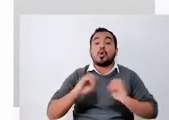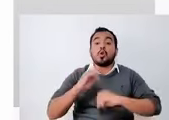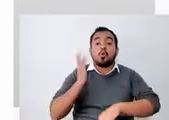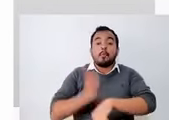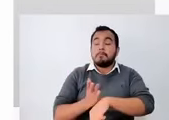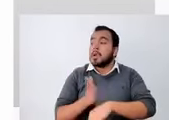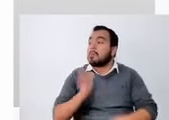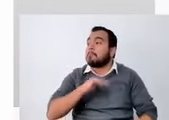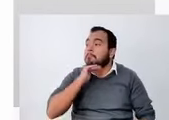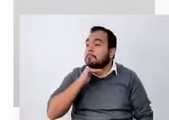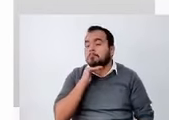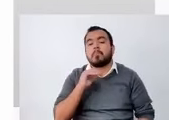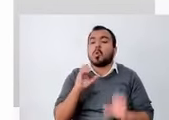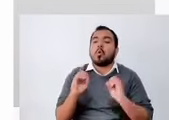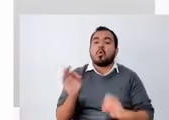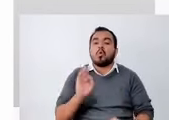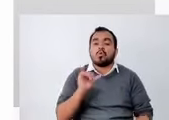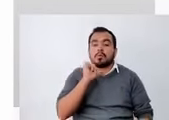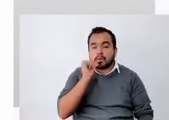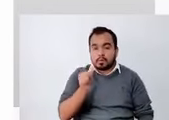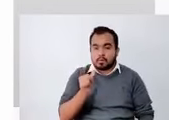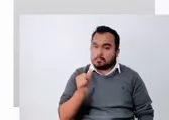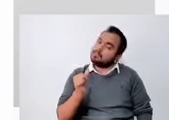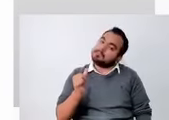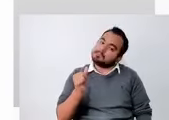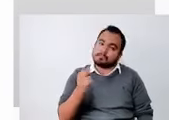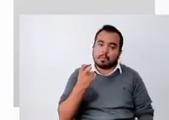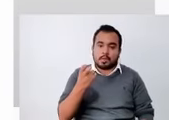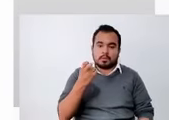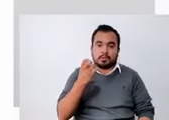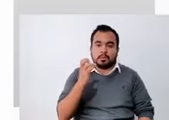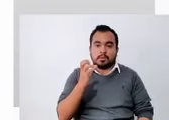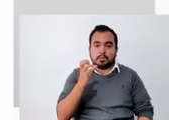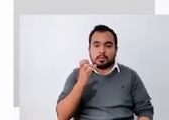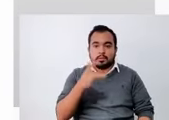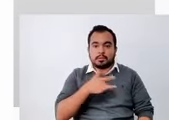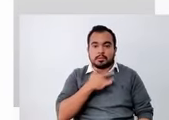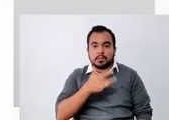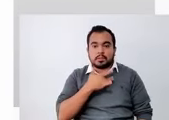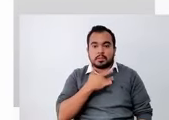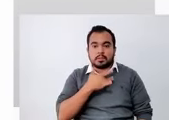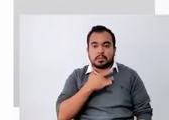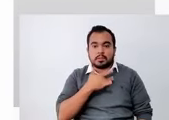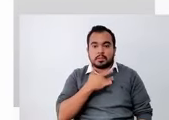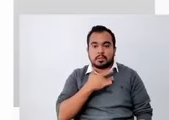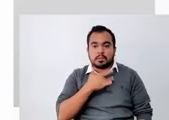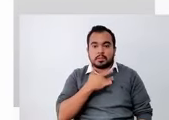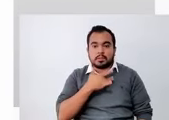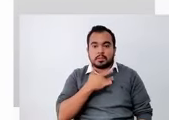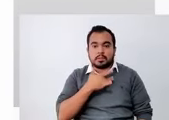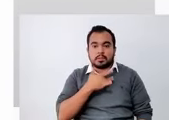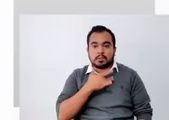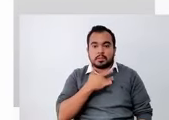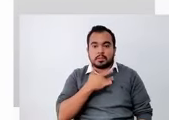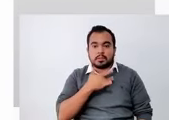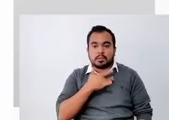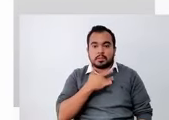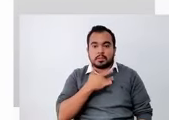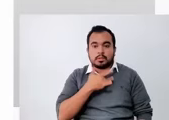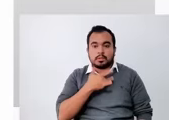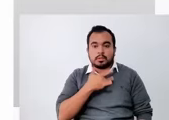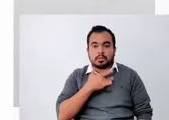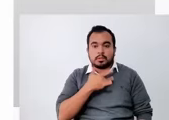hubiéramos establecido, que esa es mi preferencia político-criminal, unidades específicas para la persecución del delito fiscal, habría más delito